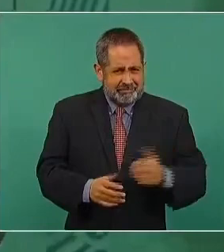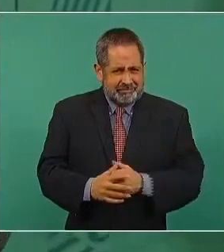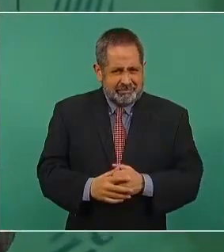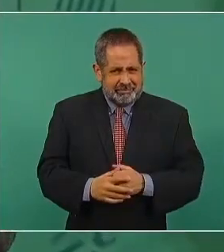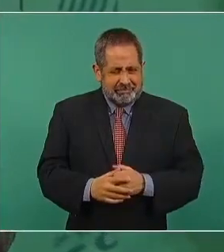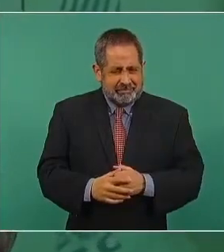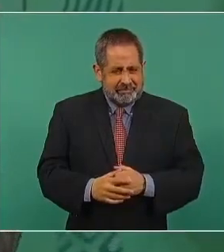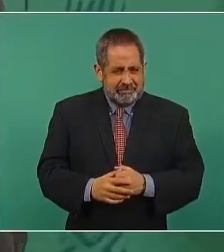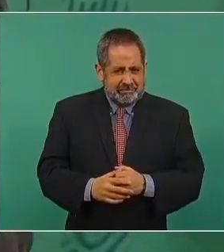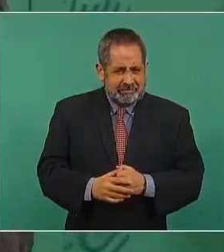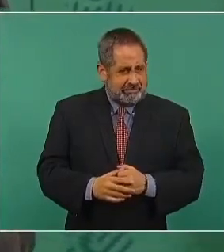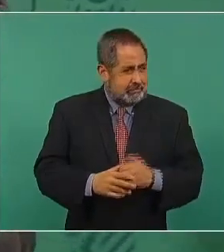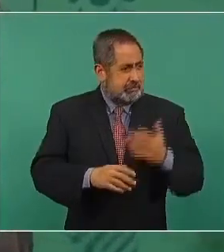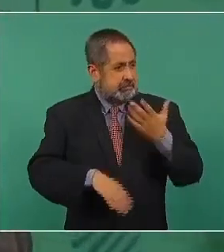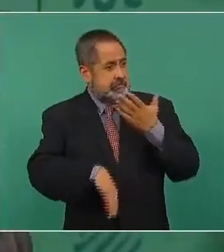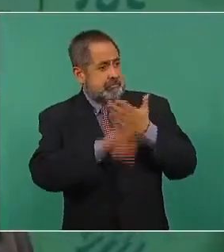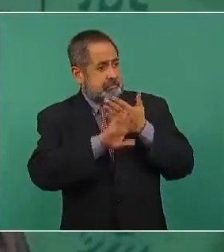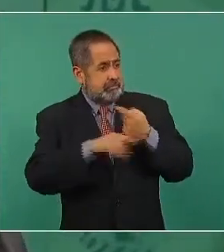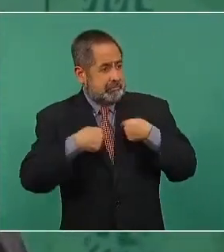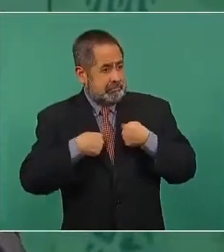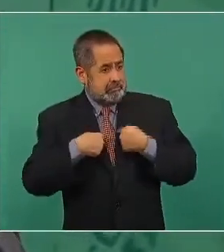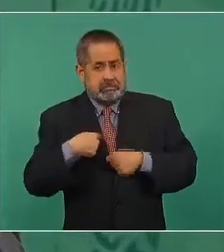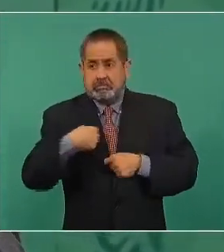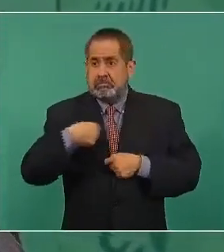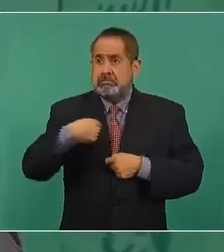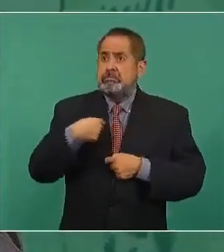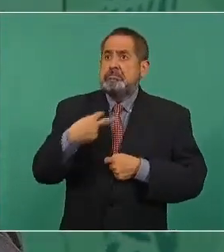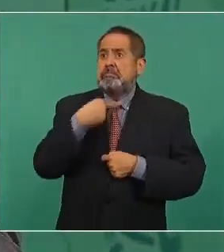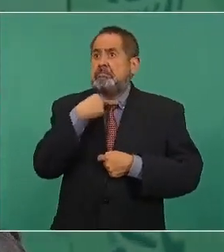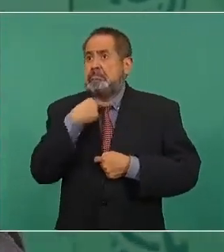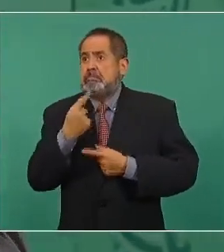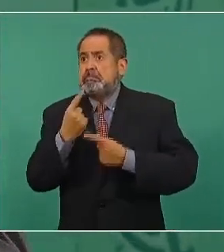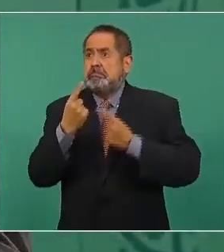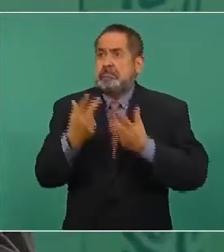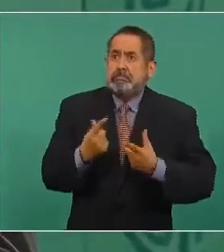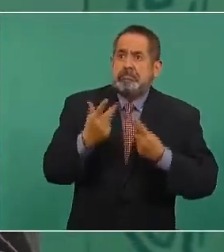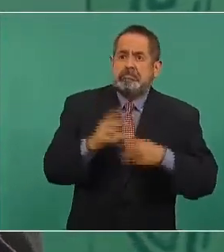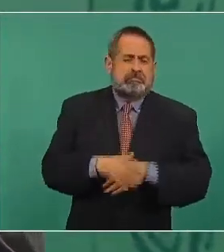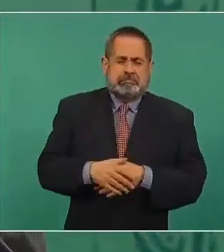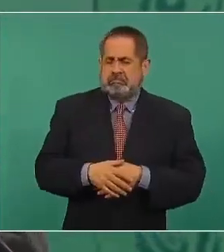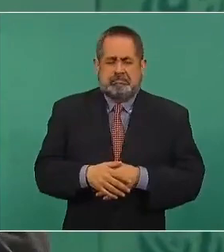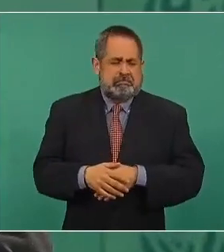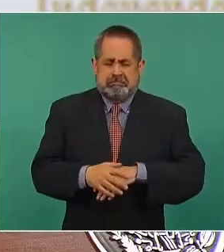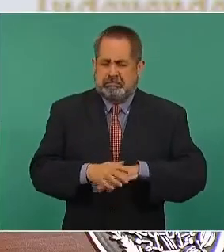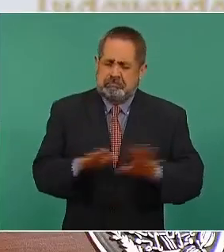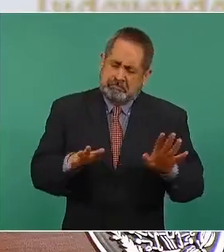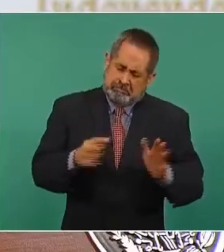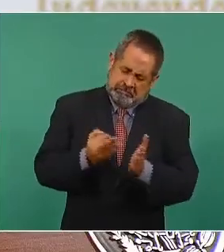a poner a mí contra la pared? No, no, no, no, no, no, no.